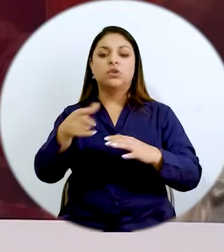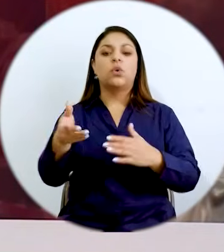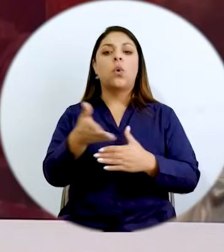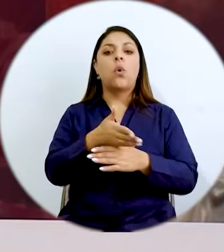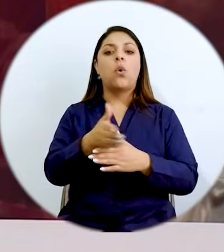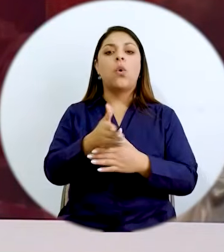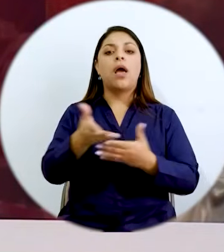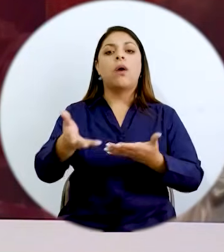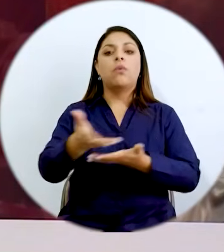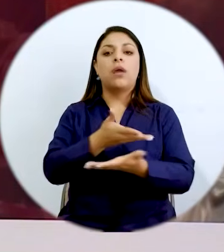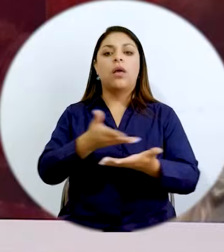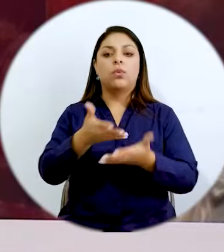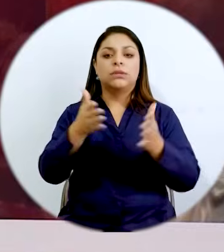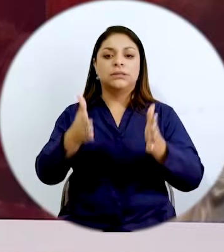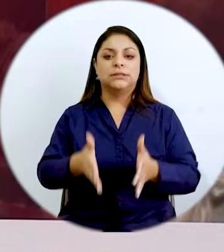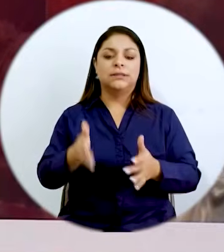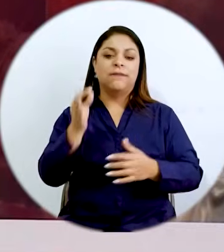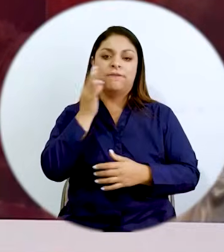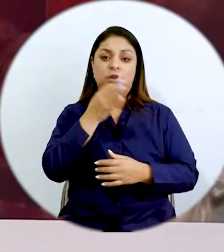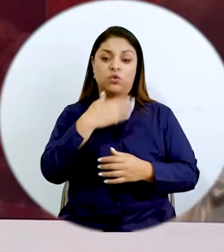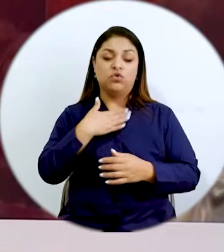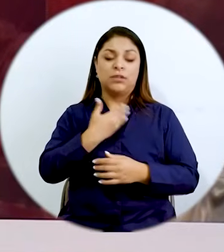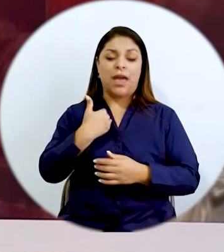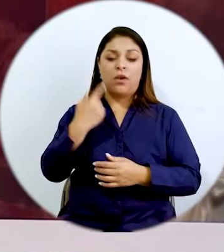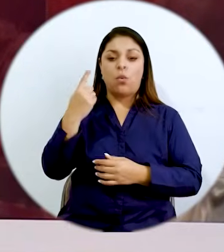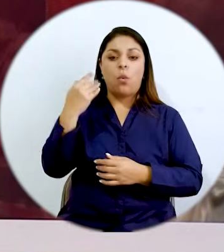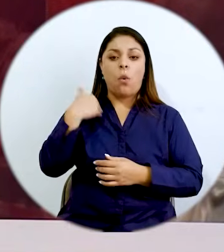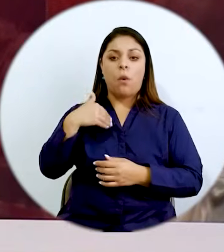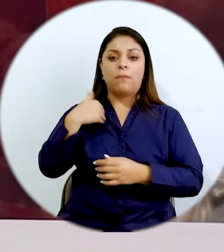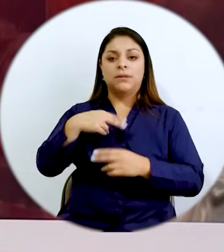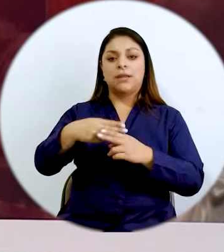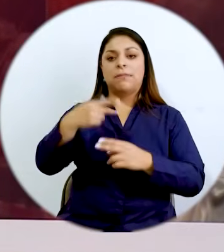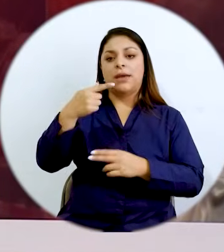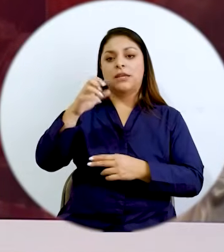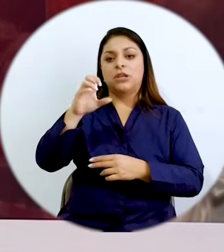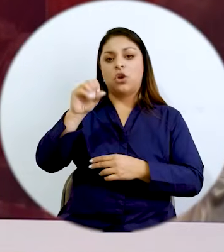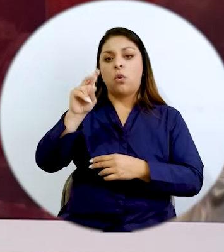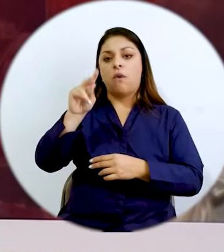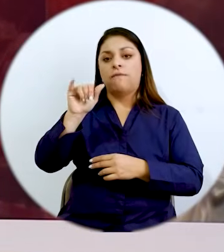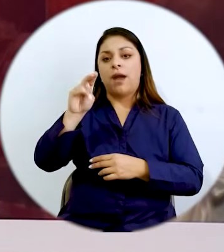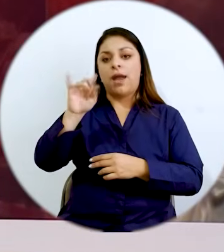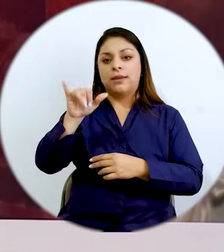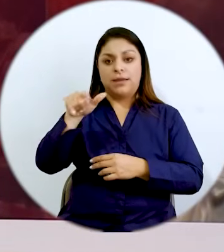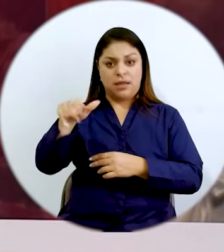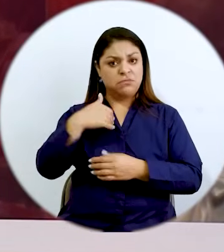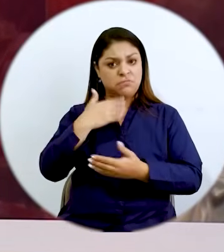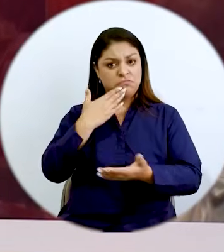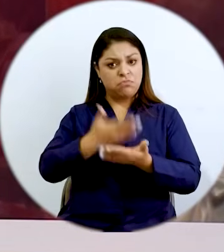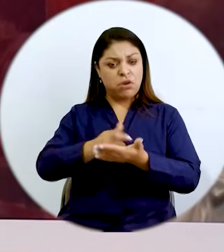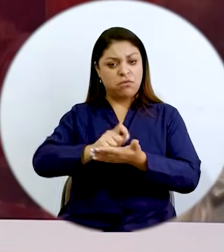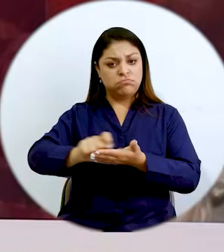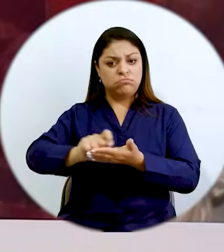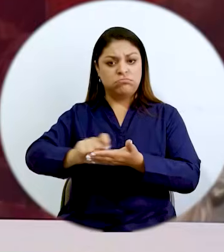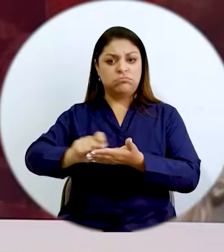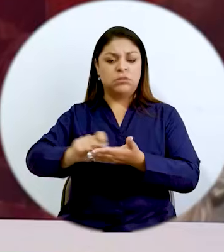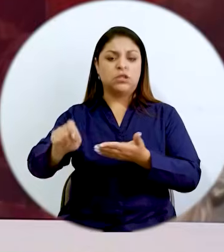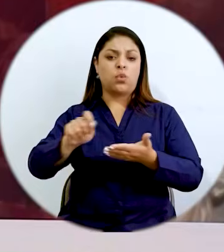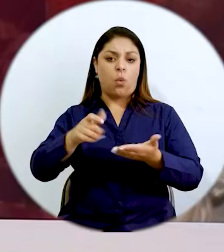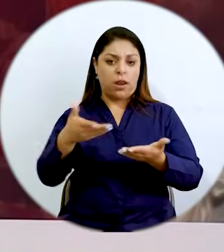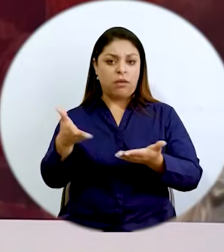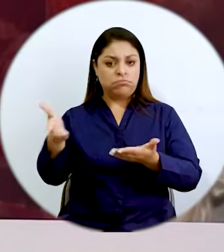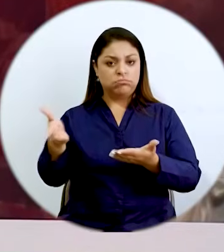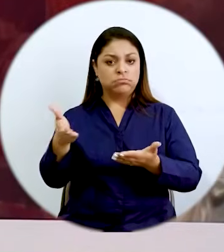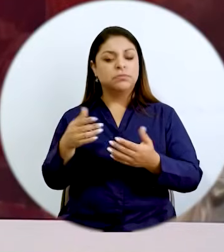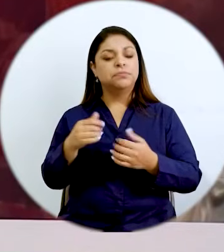finca. Nosotros tenemos un muchacho, Giovanni se llama él, que tiene una buena escolaridad de primaria, y eso es muy importante, pues es la